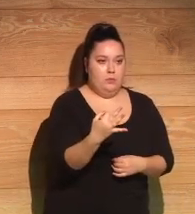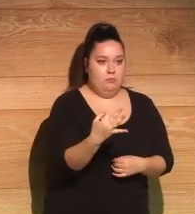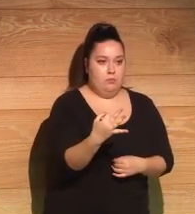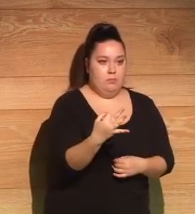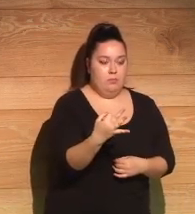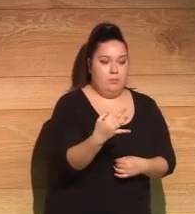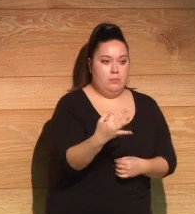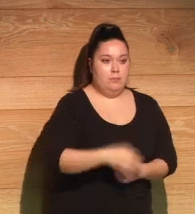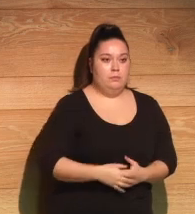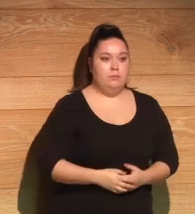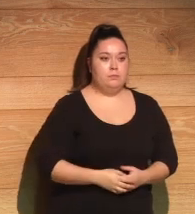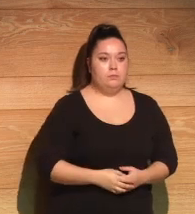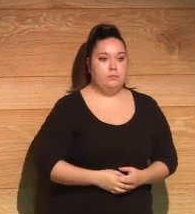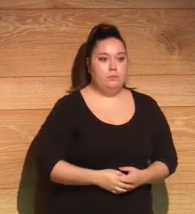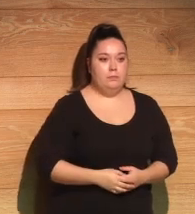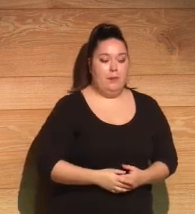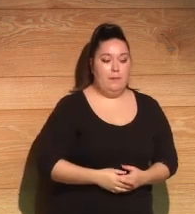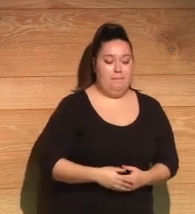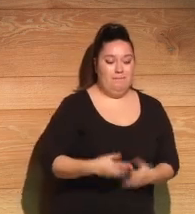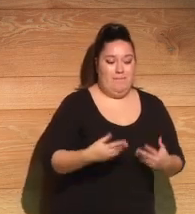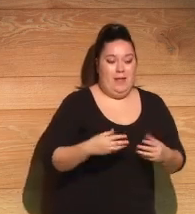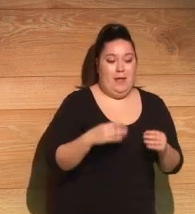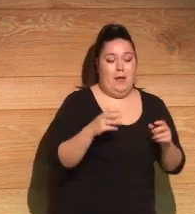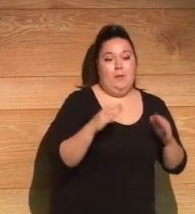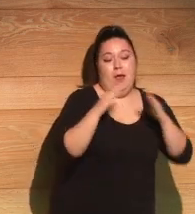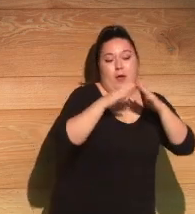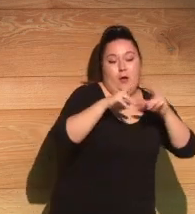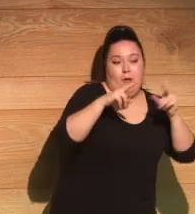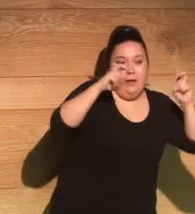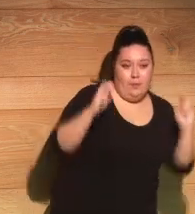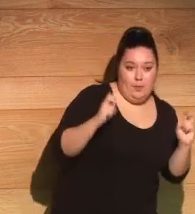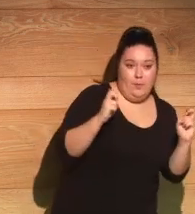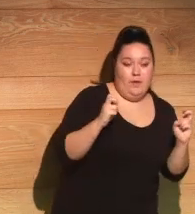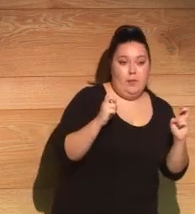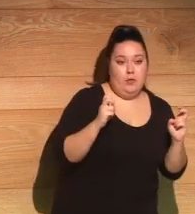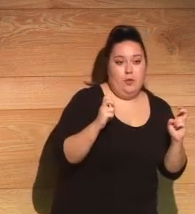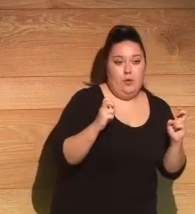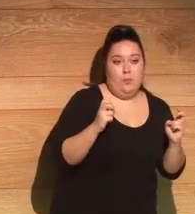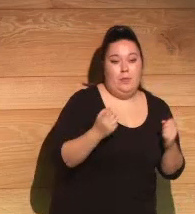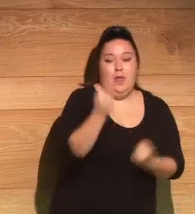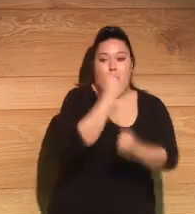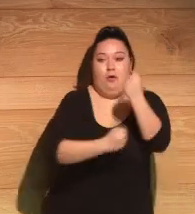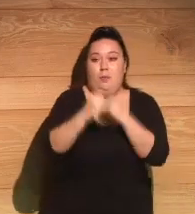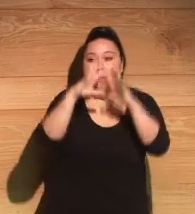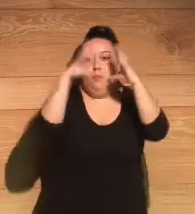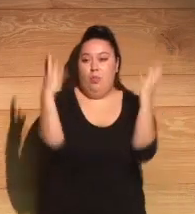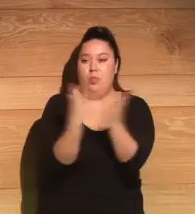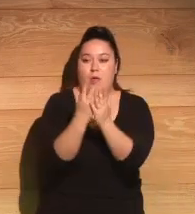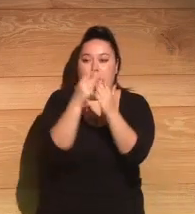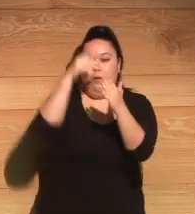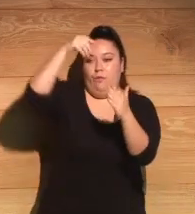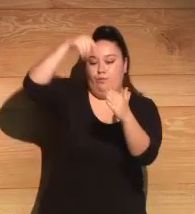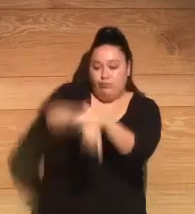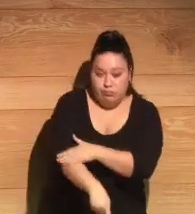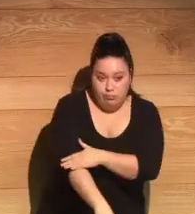han tenido la vivencia del confinamiento, el no futuro, de una economía mundial que se hunde, que